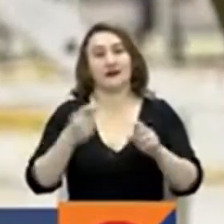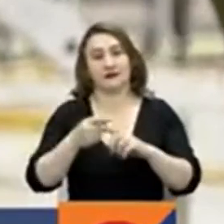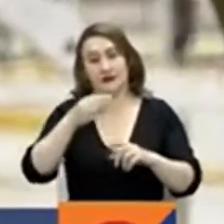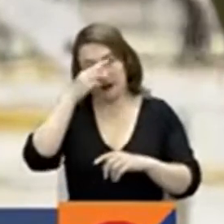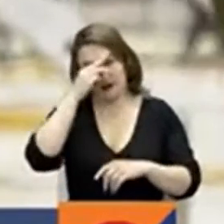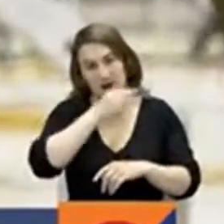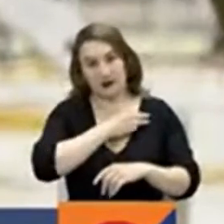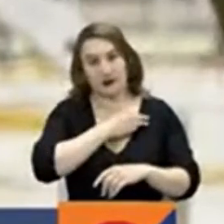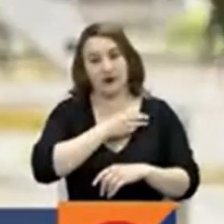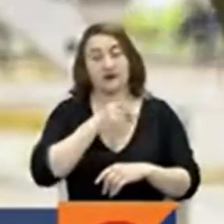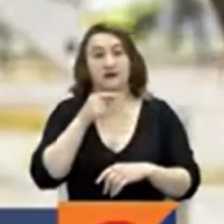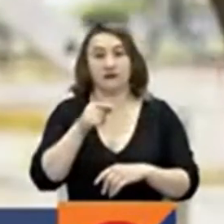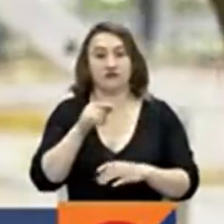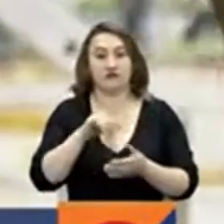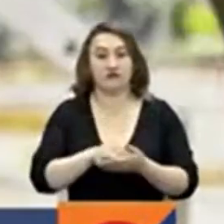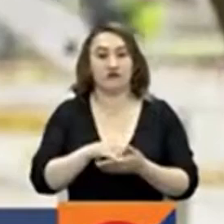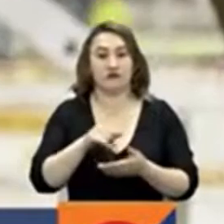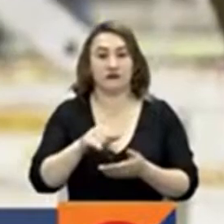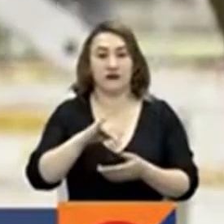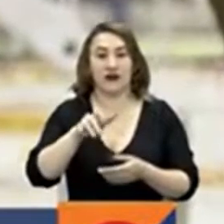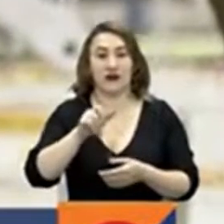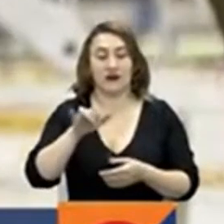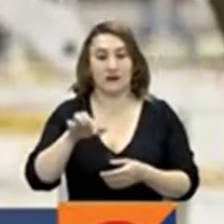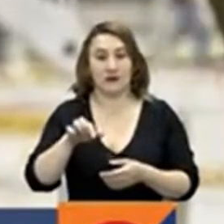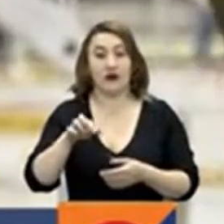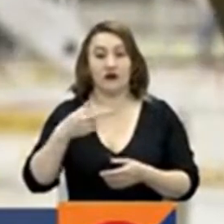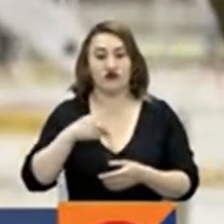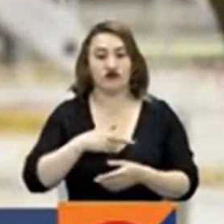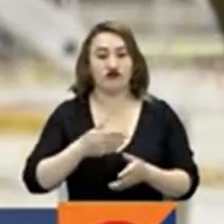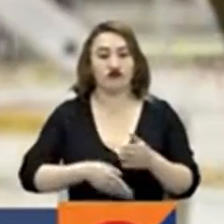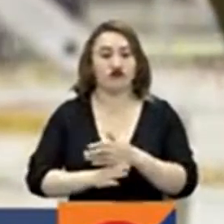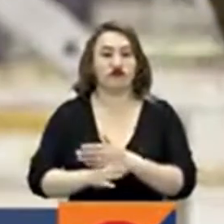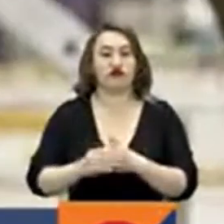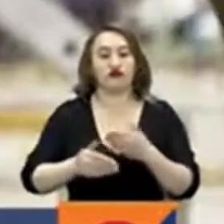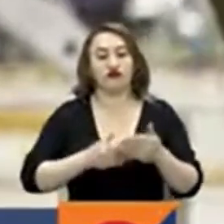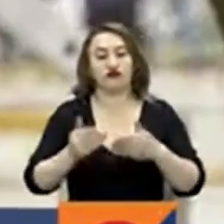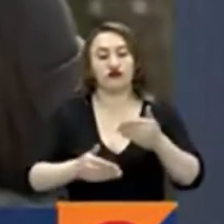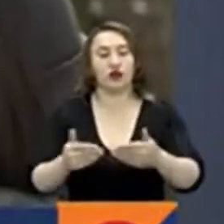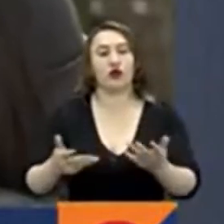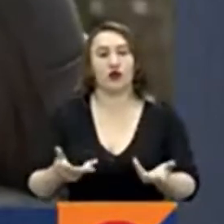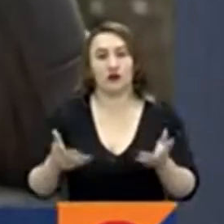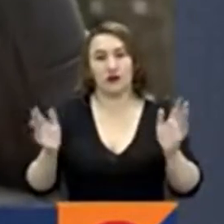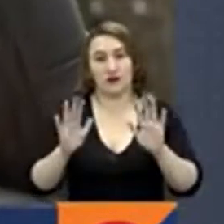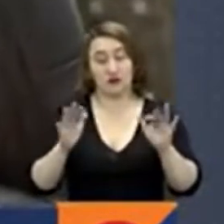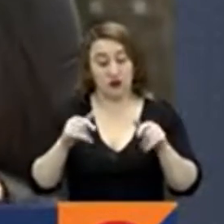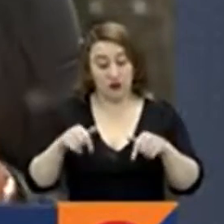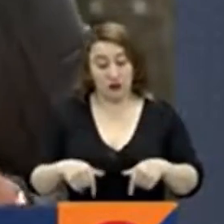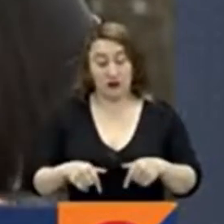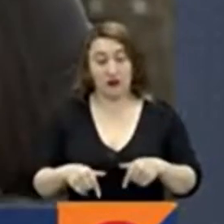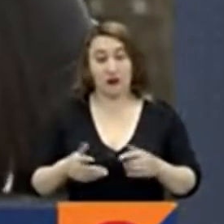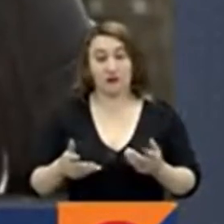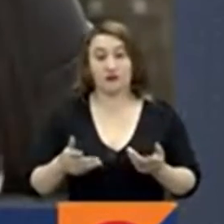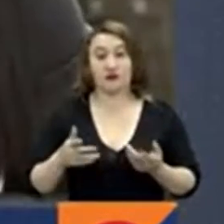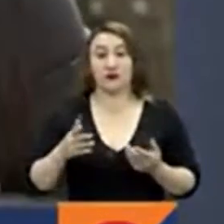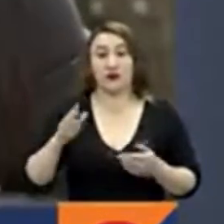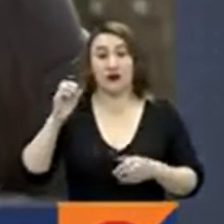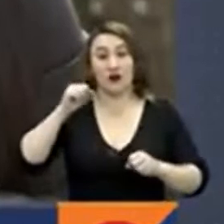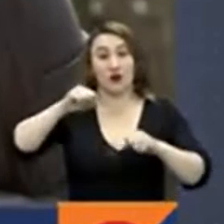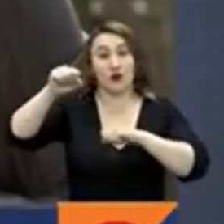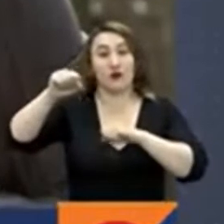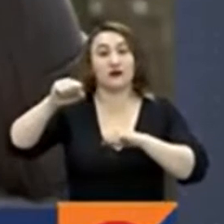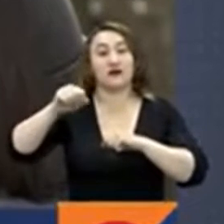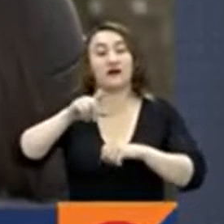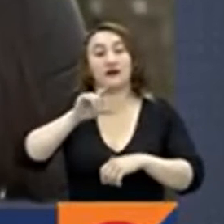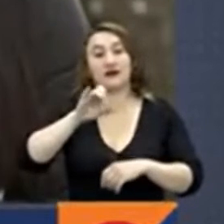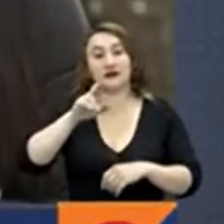están compareciendo ante la JEP. Nosotros seguiremos muy atentos de cómo avanza esta audiencia. Me despido aquí desde el Monumento a los Héroes. Lizeth Martínez,